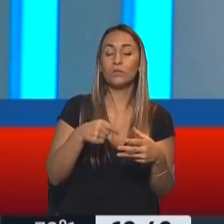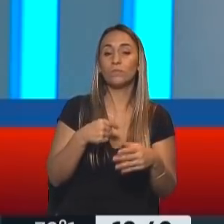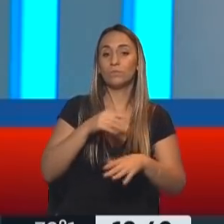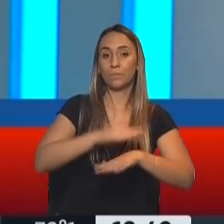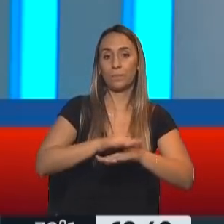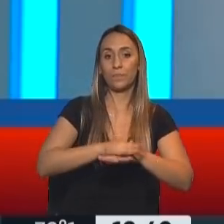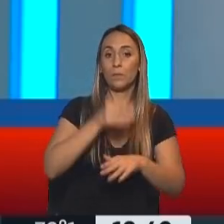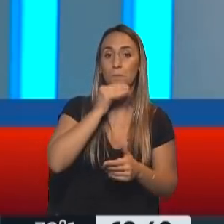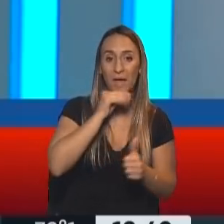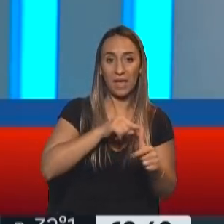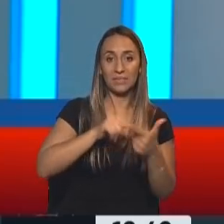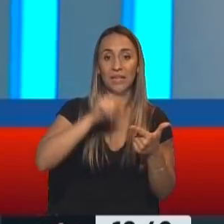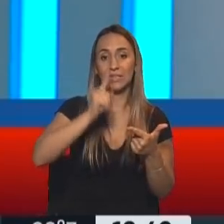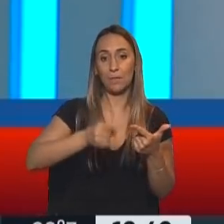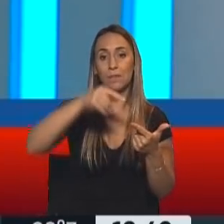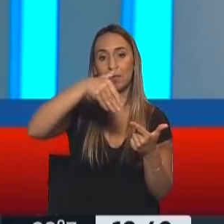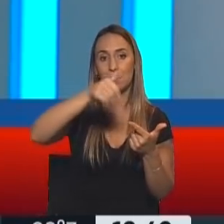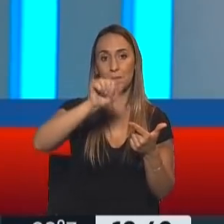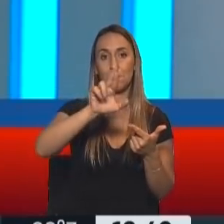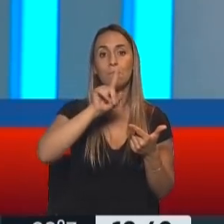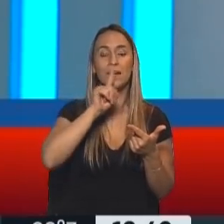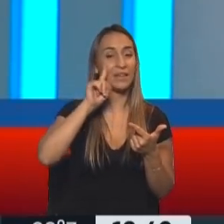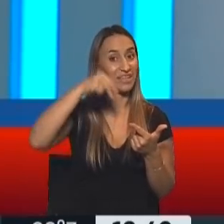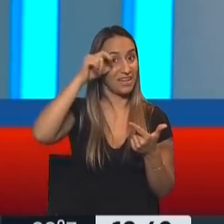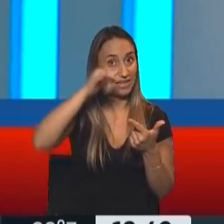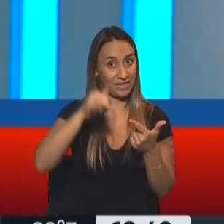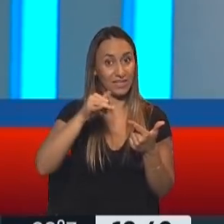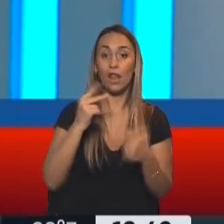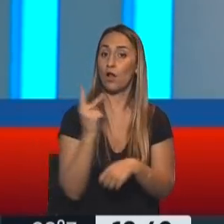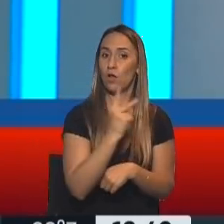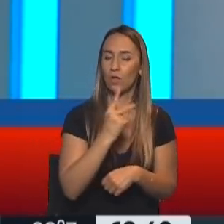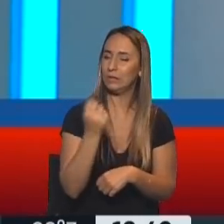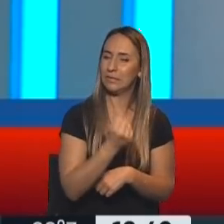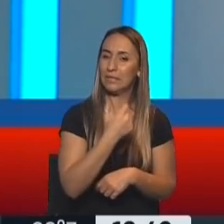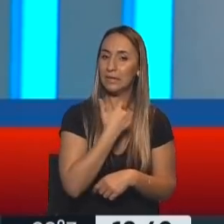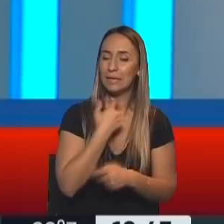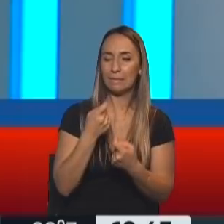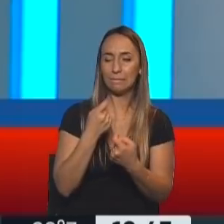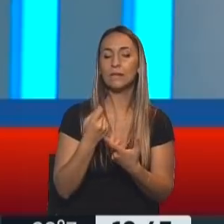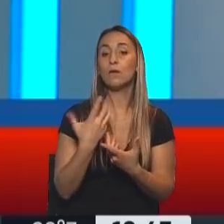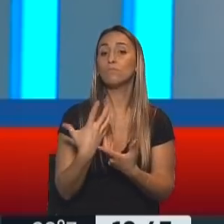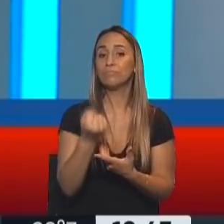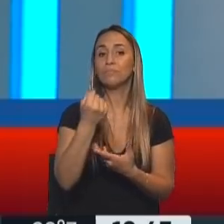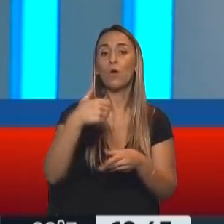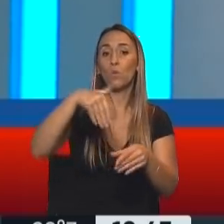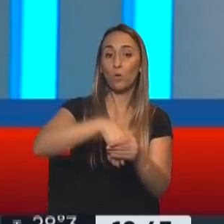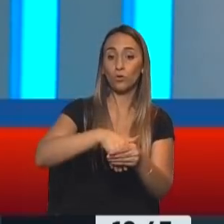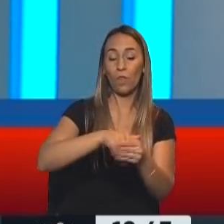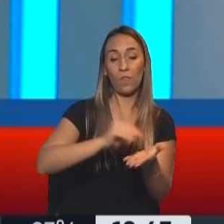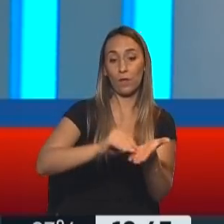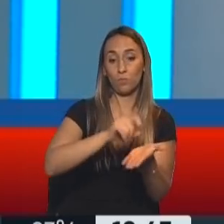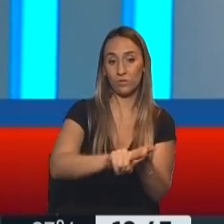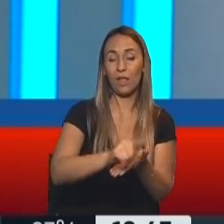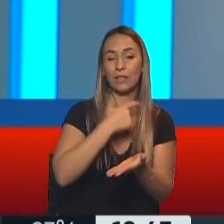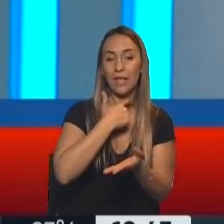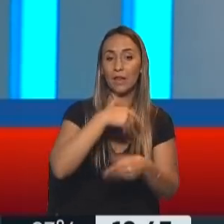Massa y Germán Martínez, están buscando tener los números, por lo menos en diputados, que les alcance y hasta les